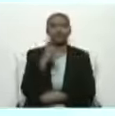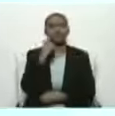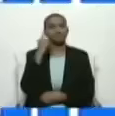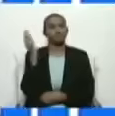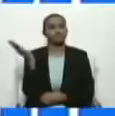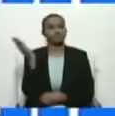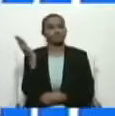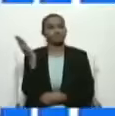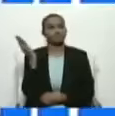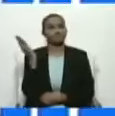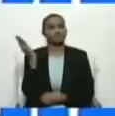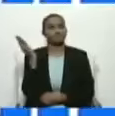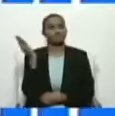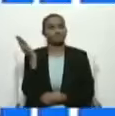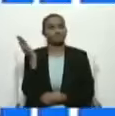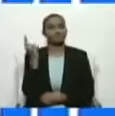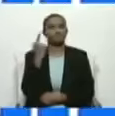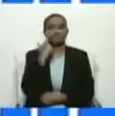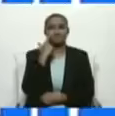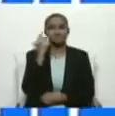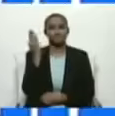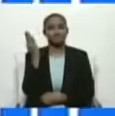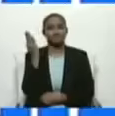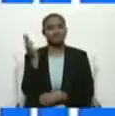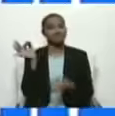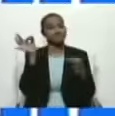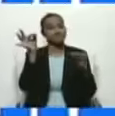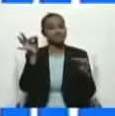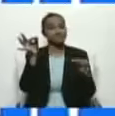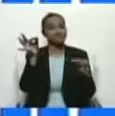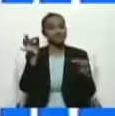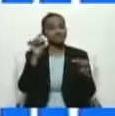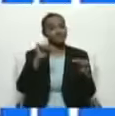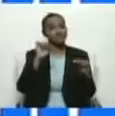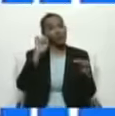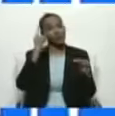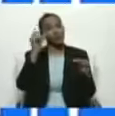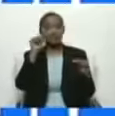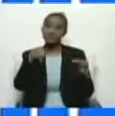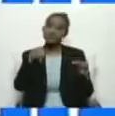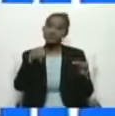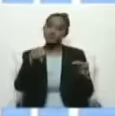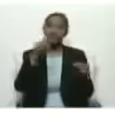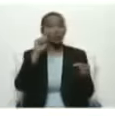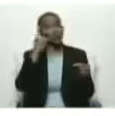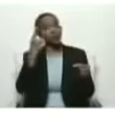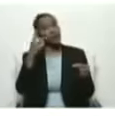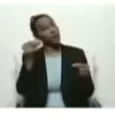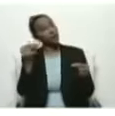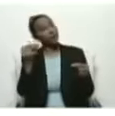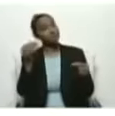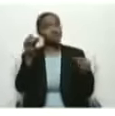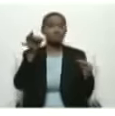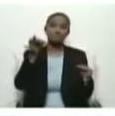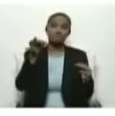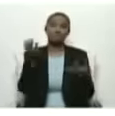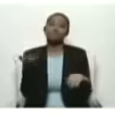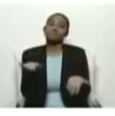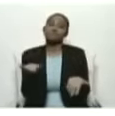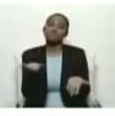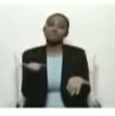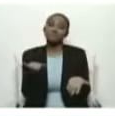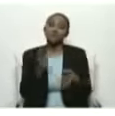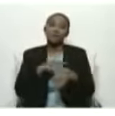Este, que me imagino que anda un día así y el otro también con securexa, porque es